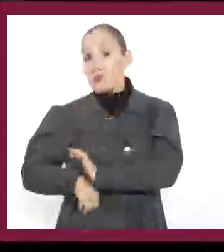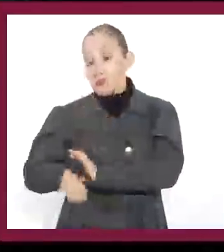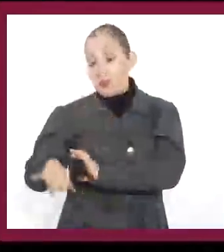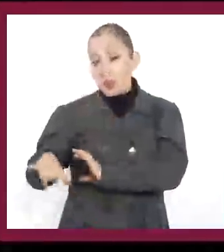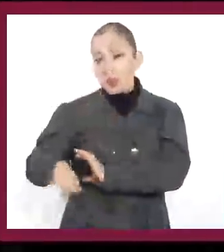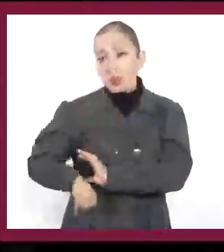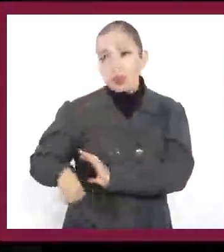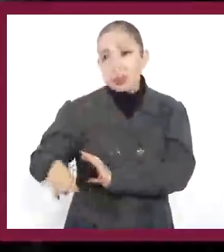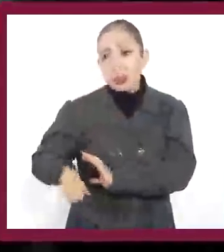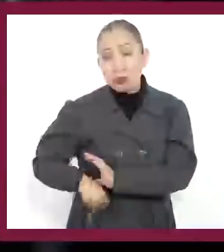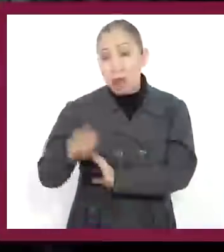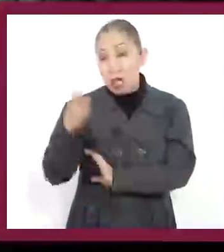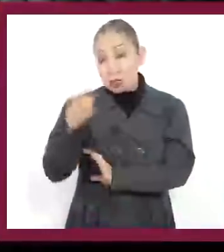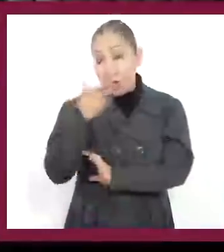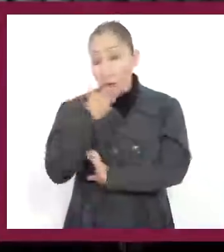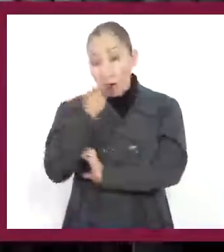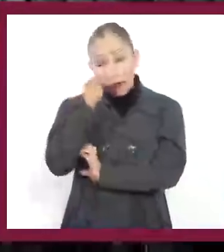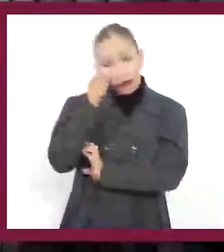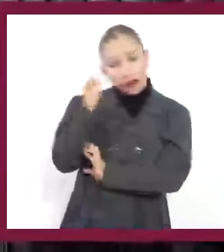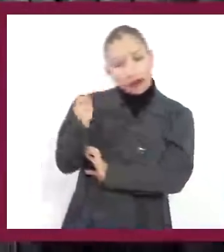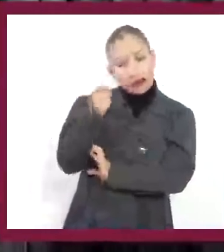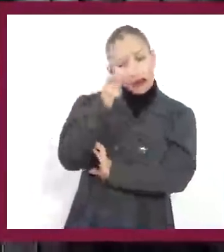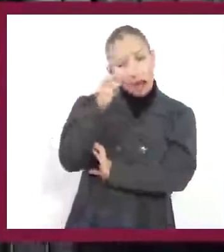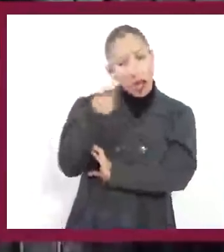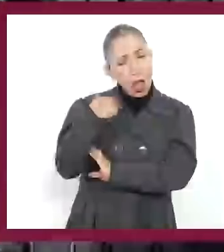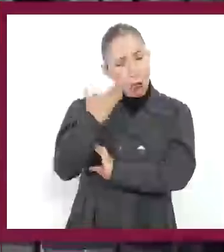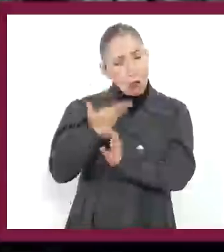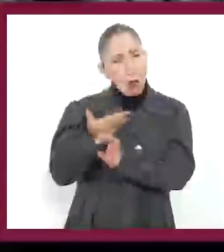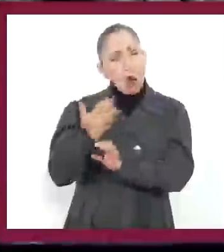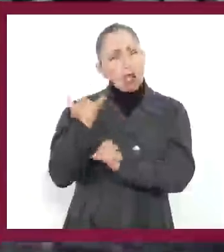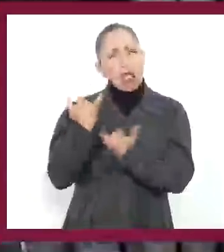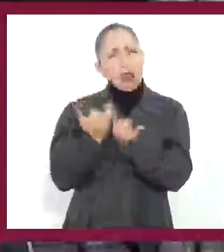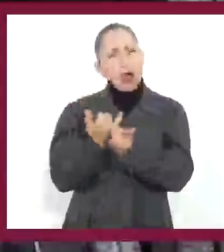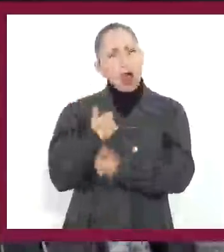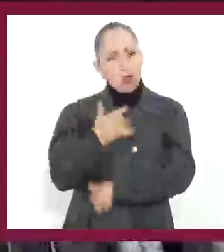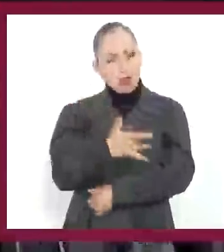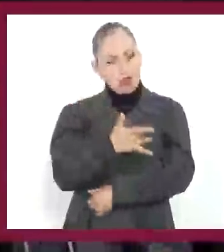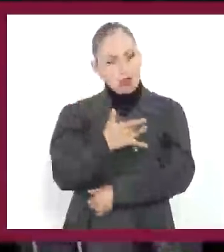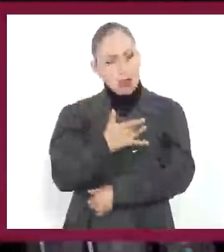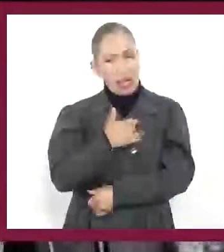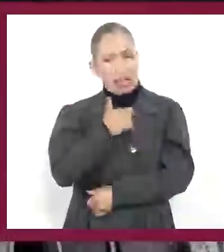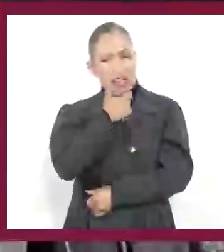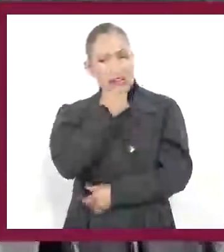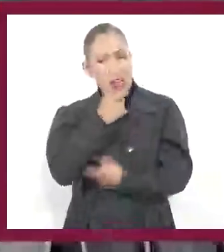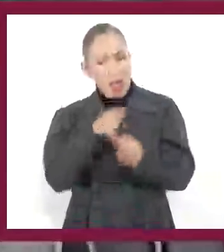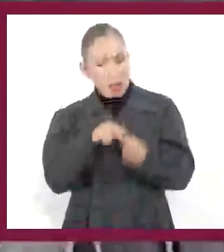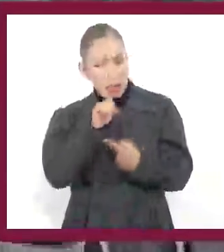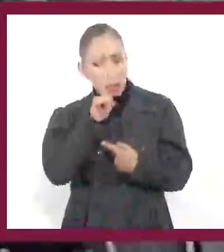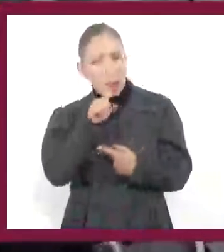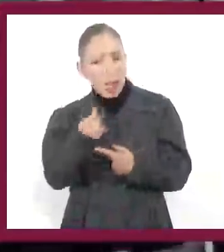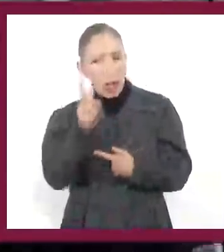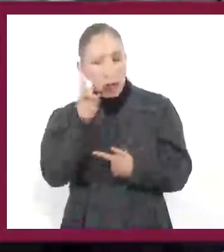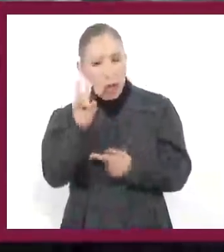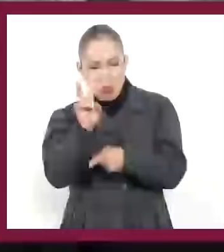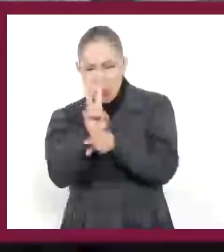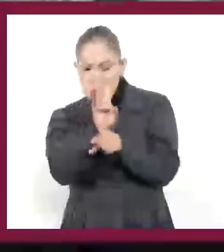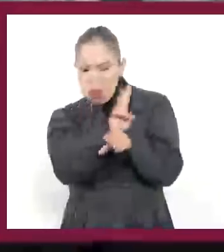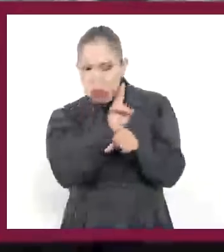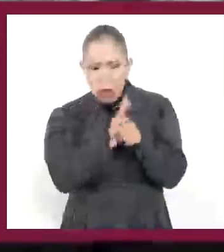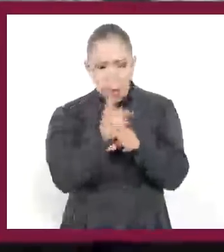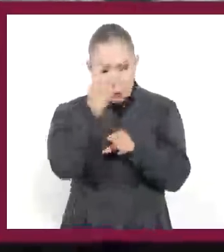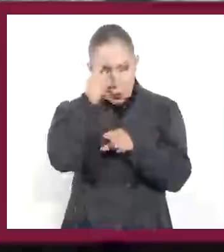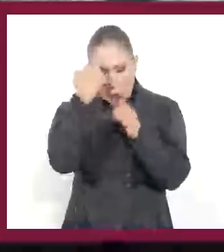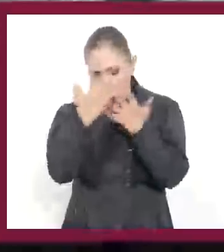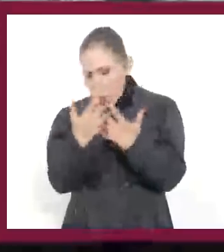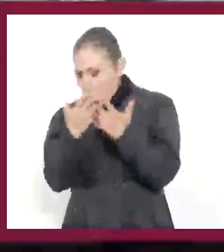Interesante. Este detective sobre el que escribe me resulta muy familiar. Es inglés, también usa la observación y el razonamiento